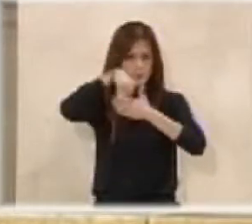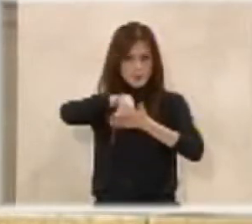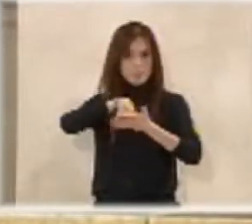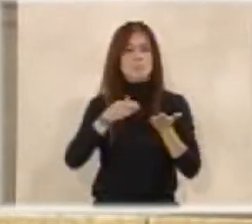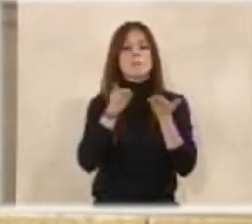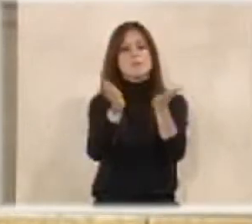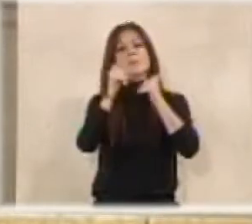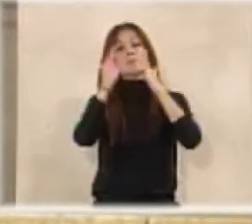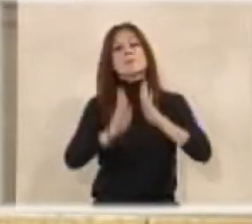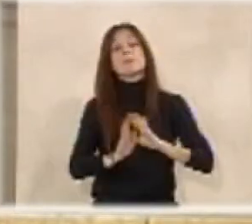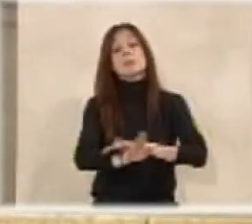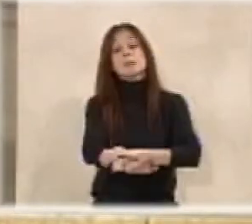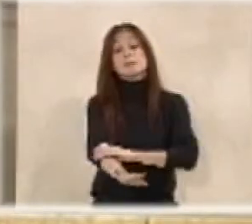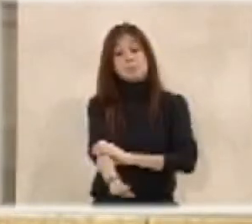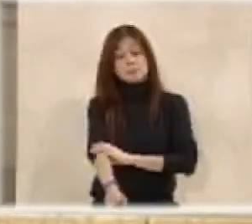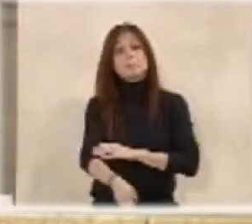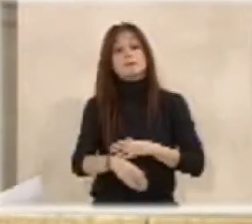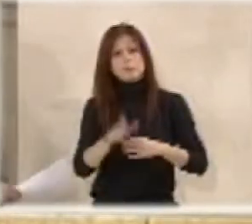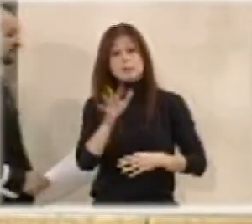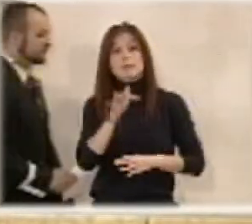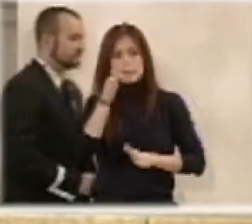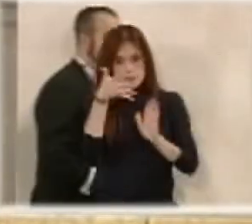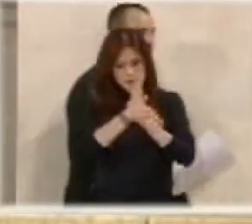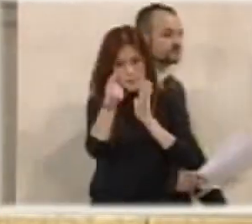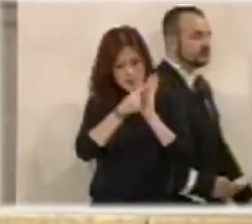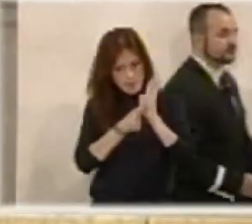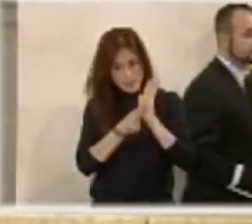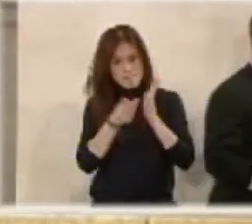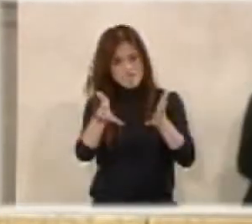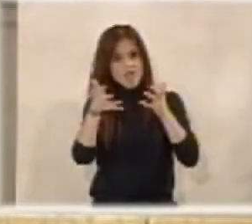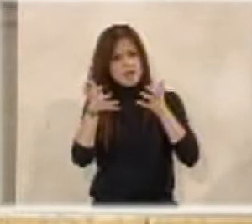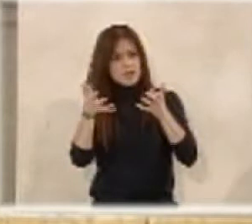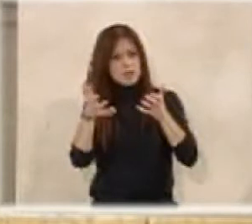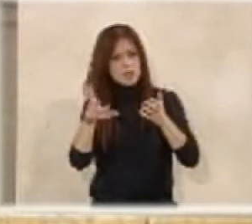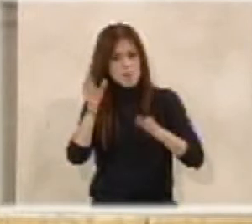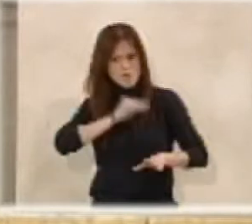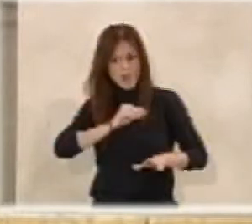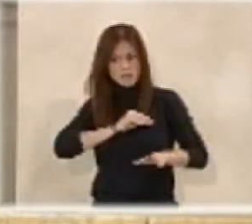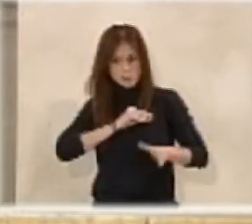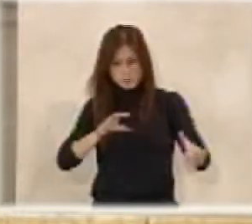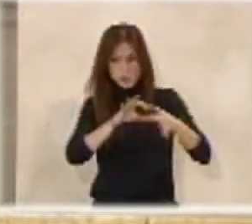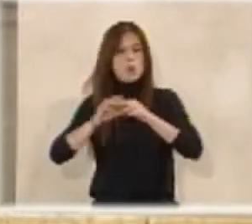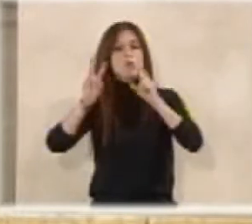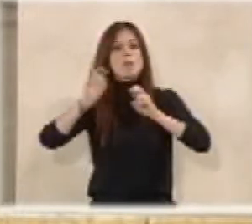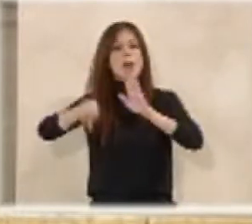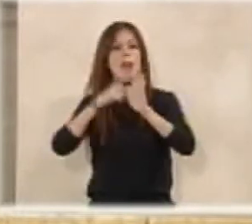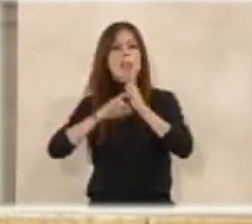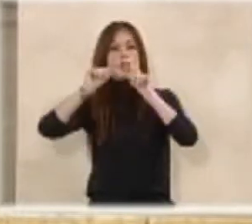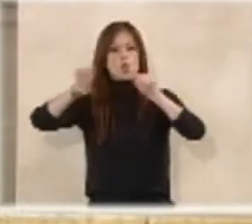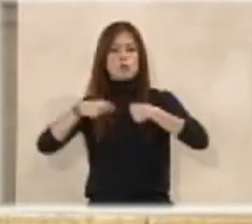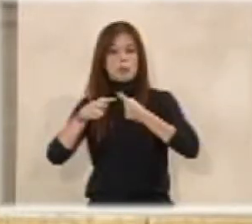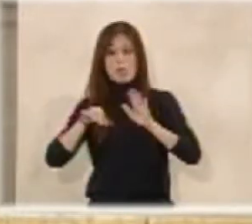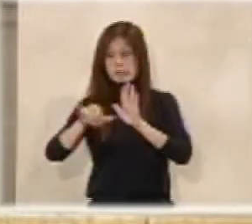la ayuda a domicilio. Y eso, que además es una medida que favorece de manera sustancial la nueva ley de contratos que está a punto de entrar en